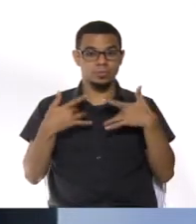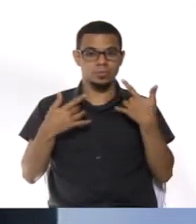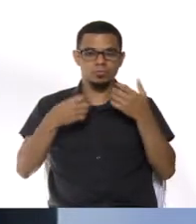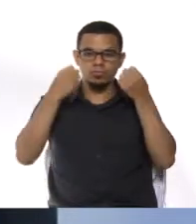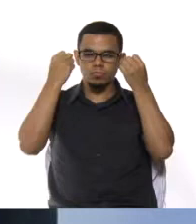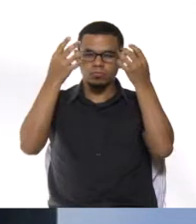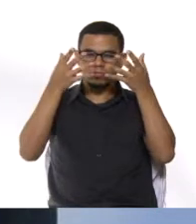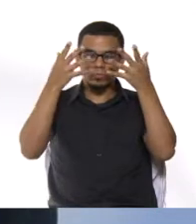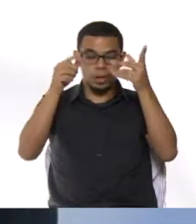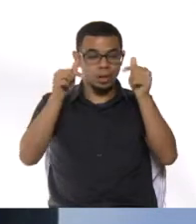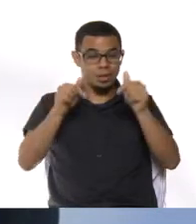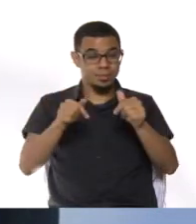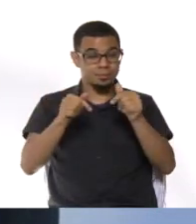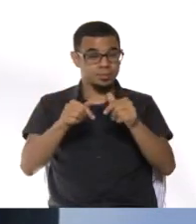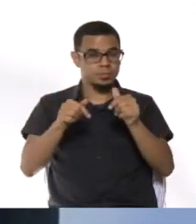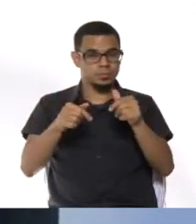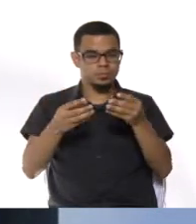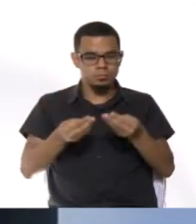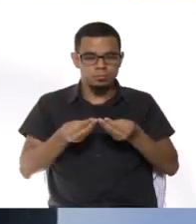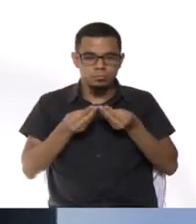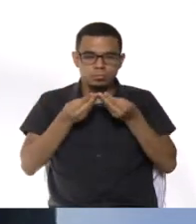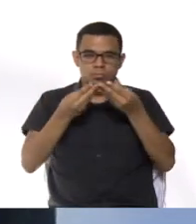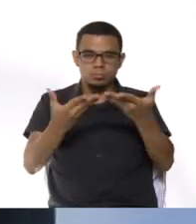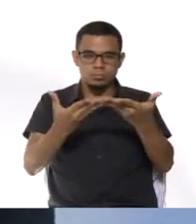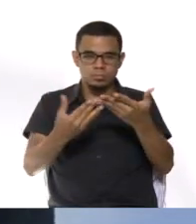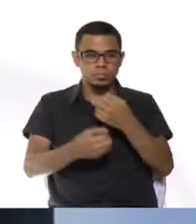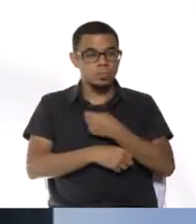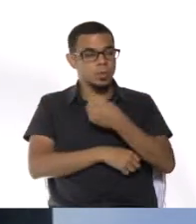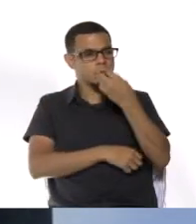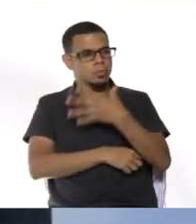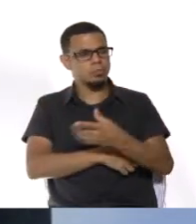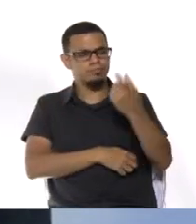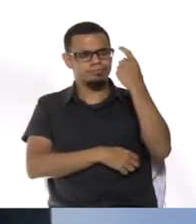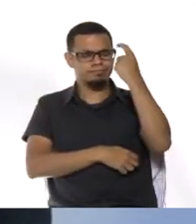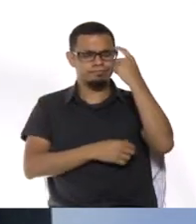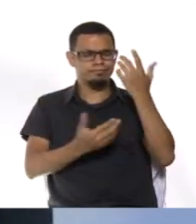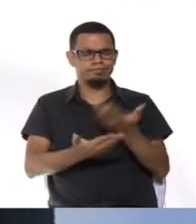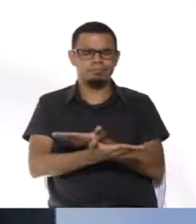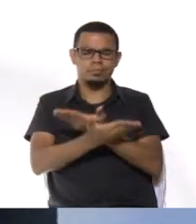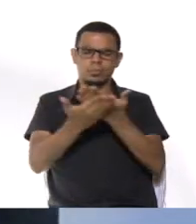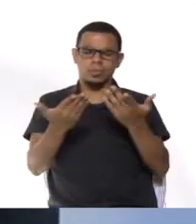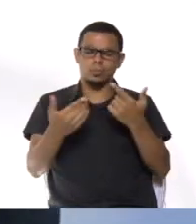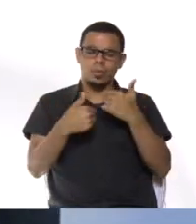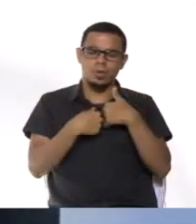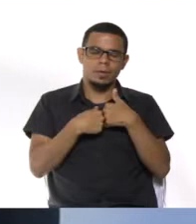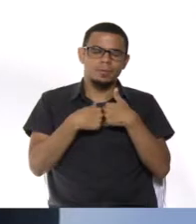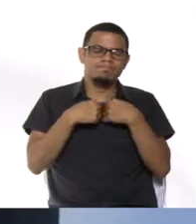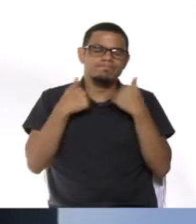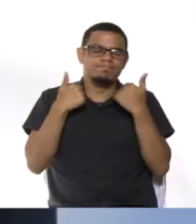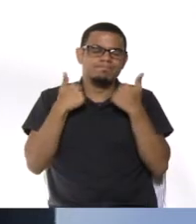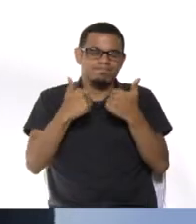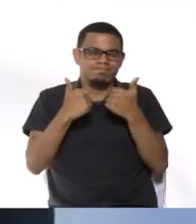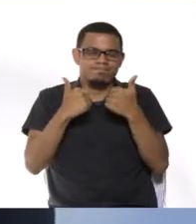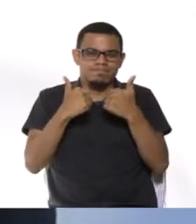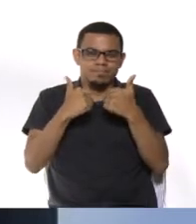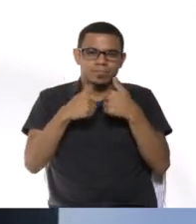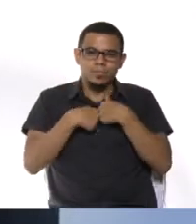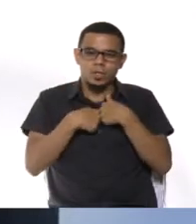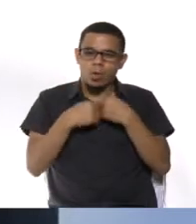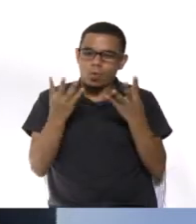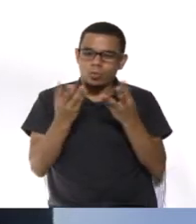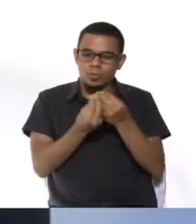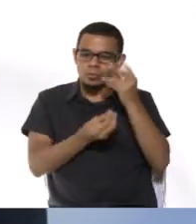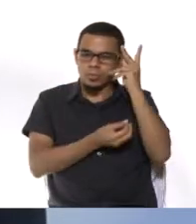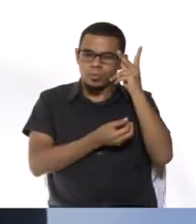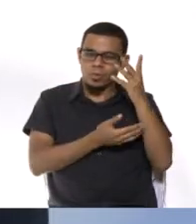sugerencias y orientaciones que desde este espacio les sugerimos. Muy buenos días familia, qué gusto estar nuevamente aquí compartiendo con ustedes, así